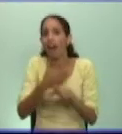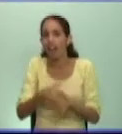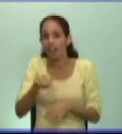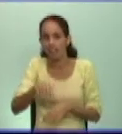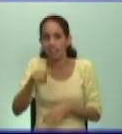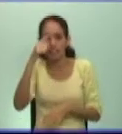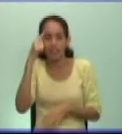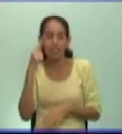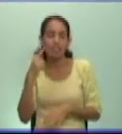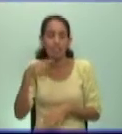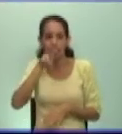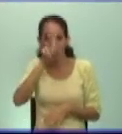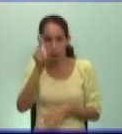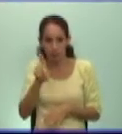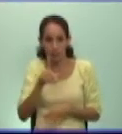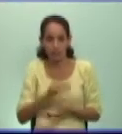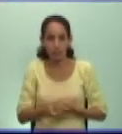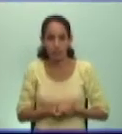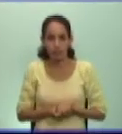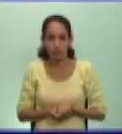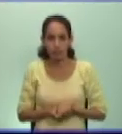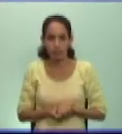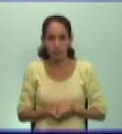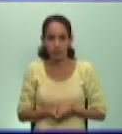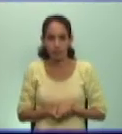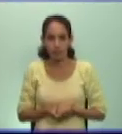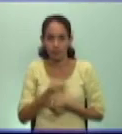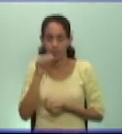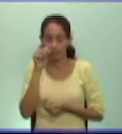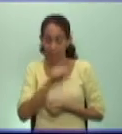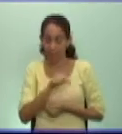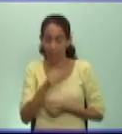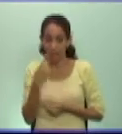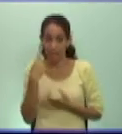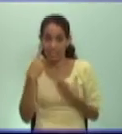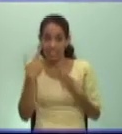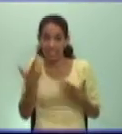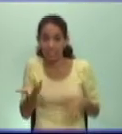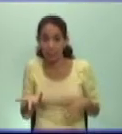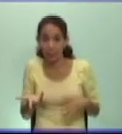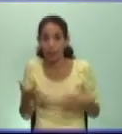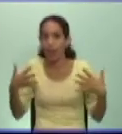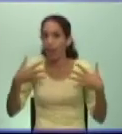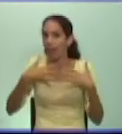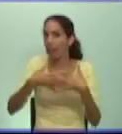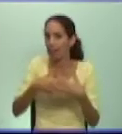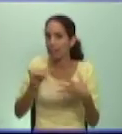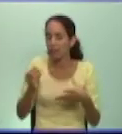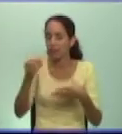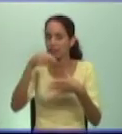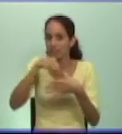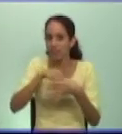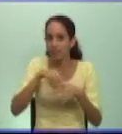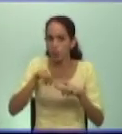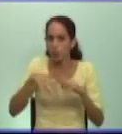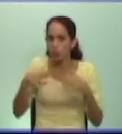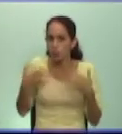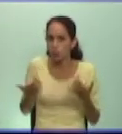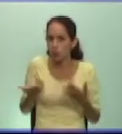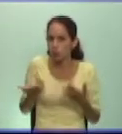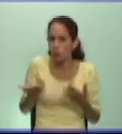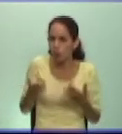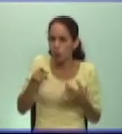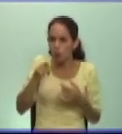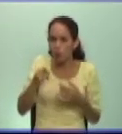siglo XXI. Este es el caso de las relaciones que se establecen en la integración. Pero, ¿cuál ha sido la política